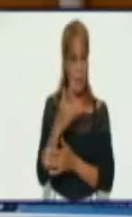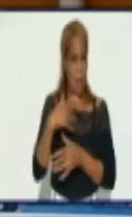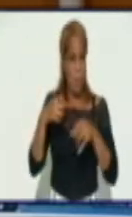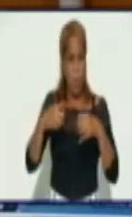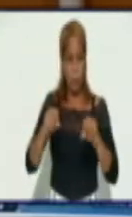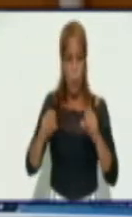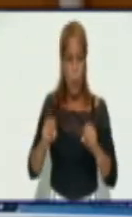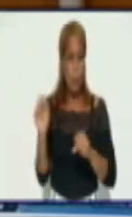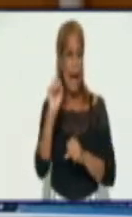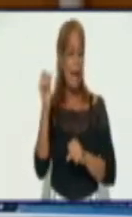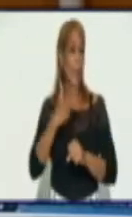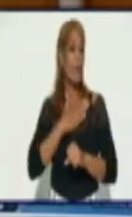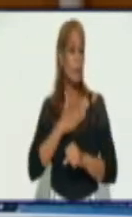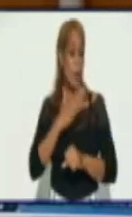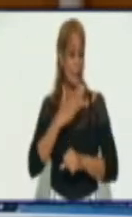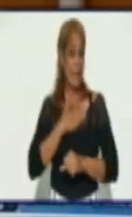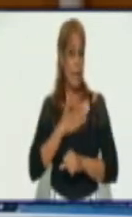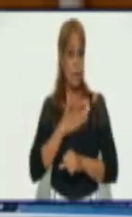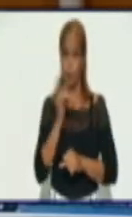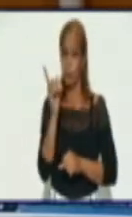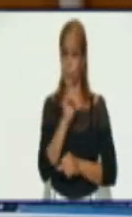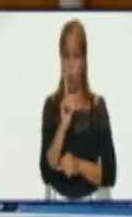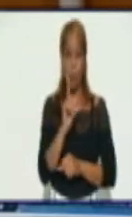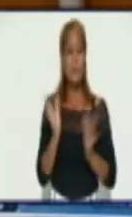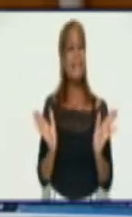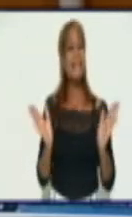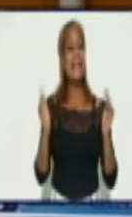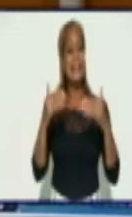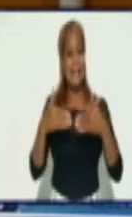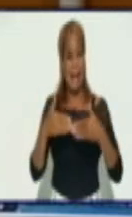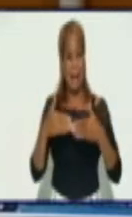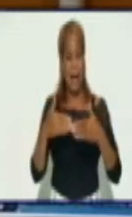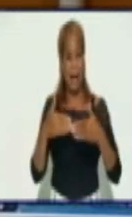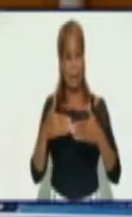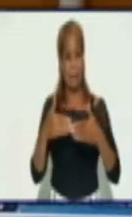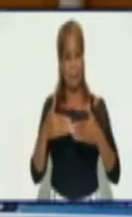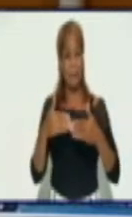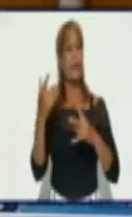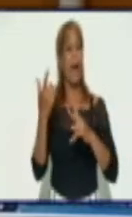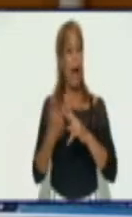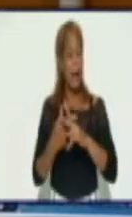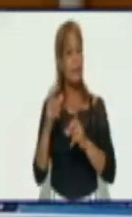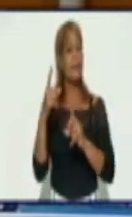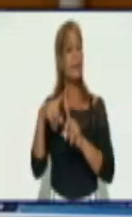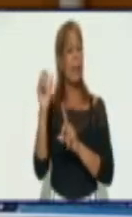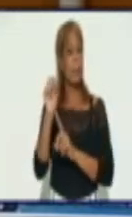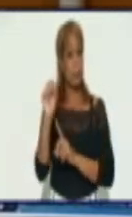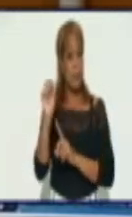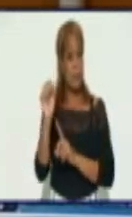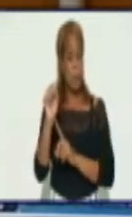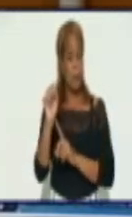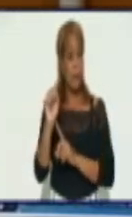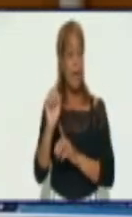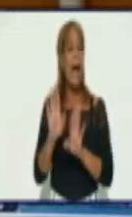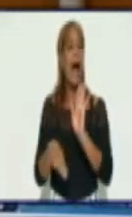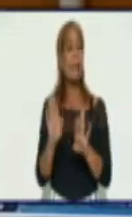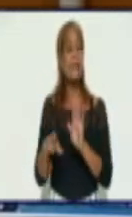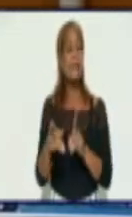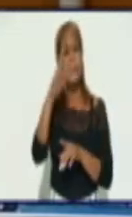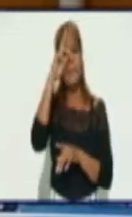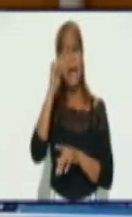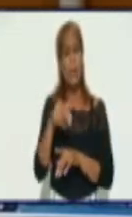se cierra y eso ay ay ay transportaciones concertadas salud 9 una guagua de jiguaní